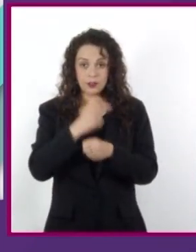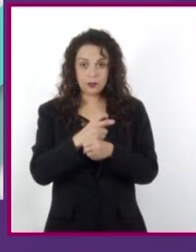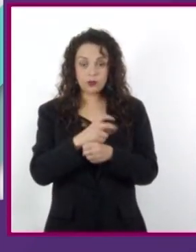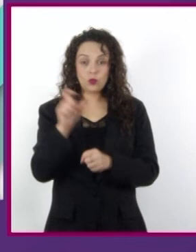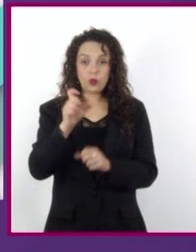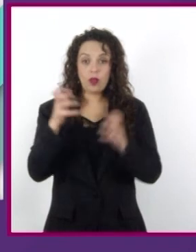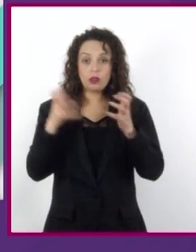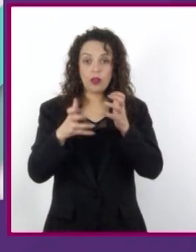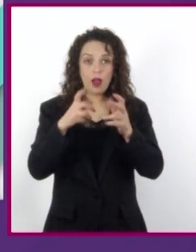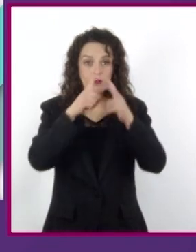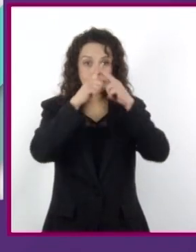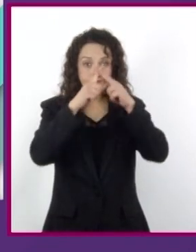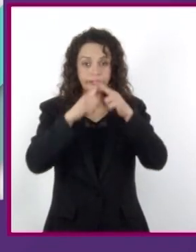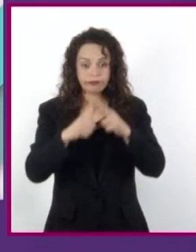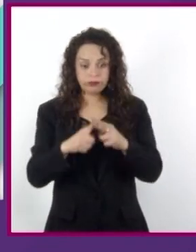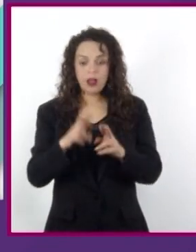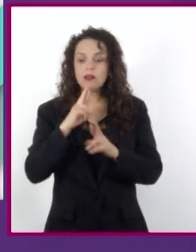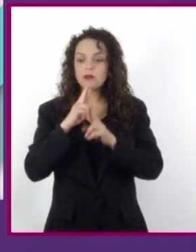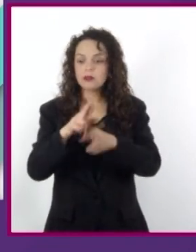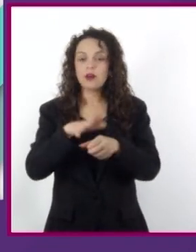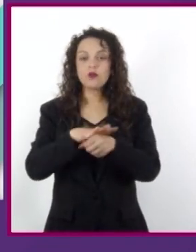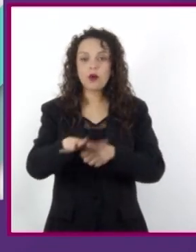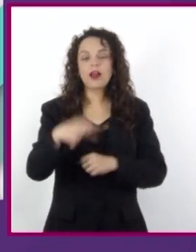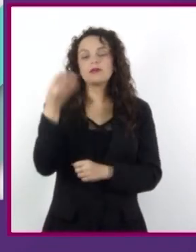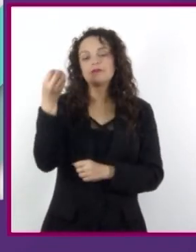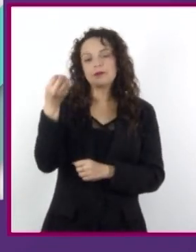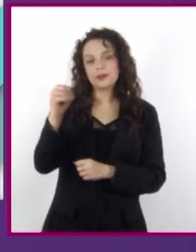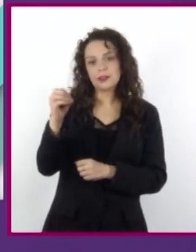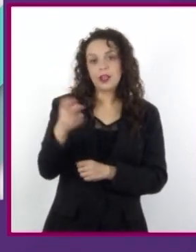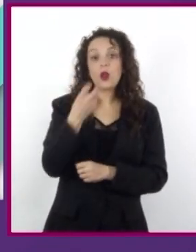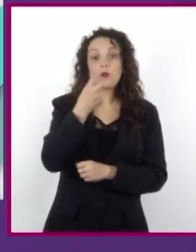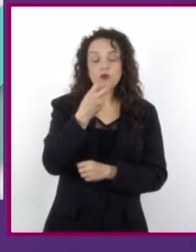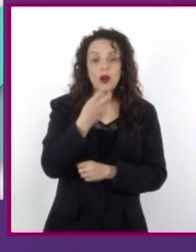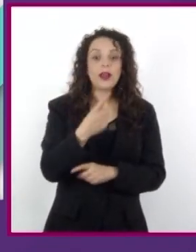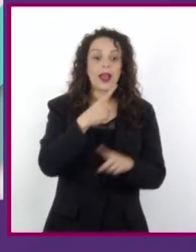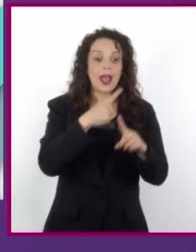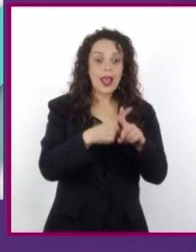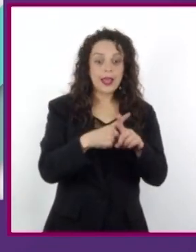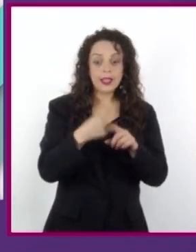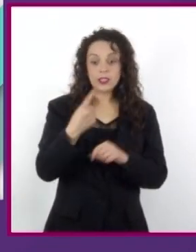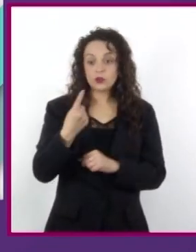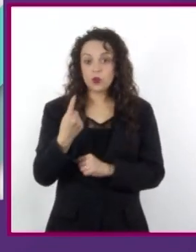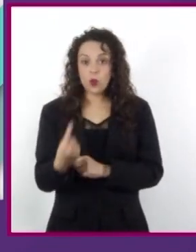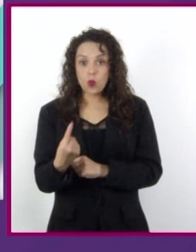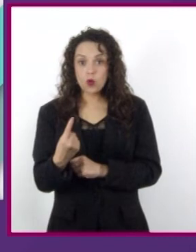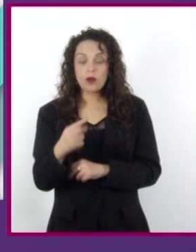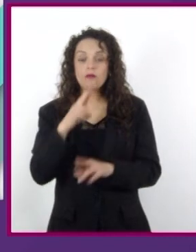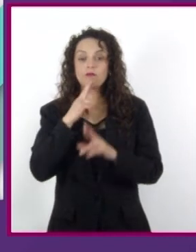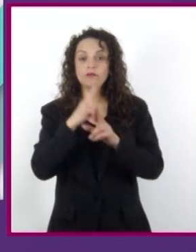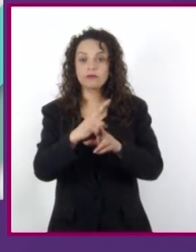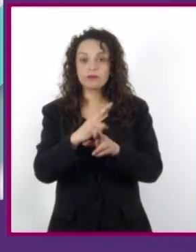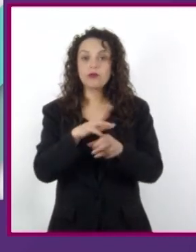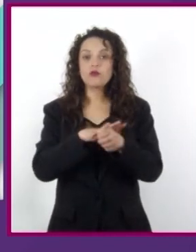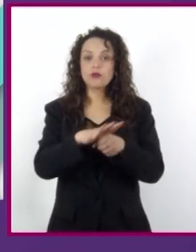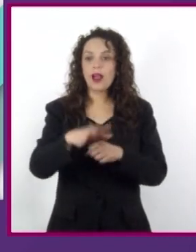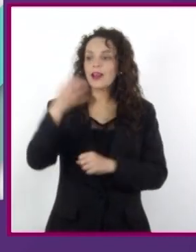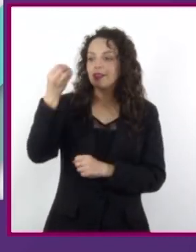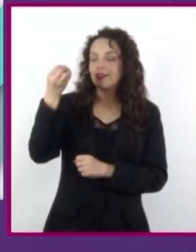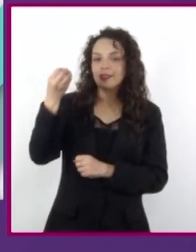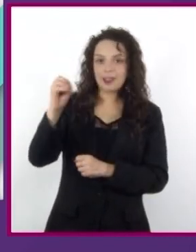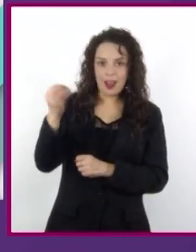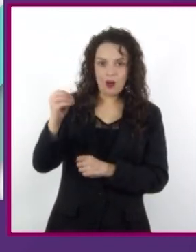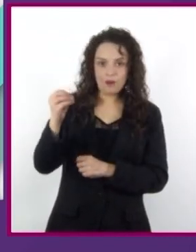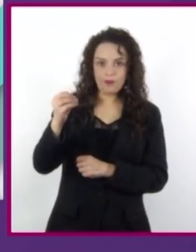operación obtenemos 0, por lo que x1 es igual a 0 y en la